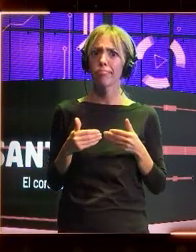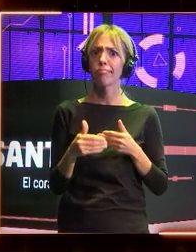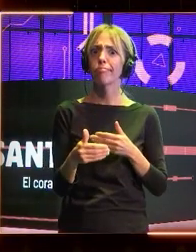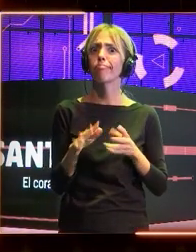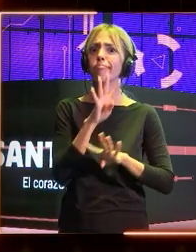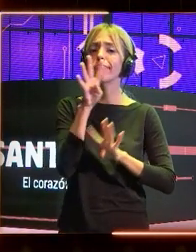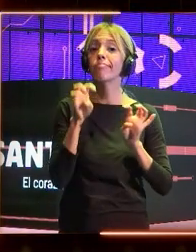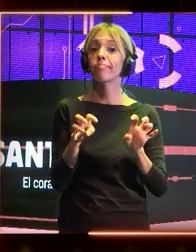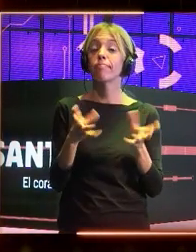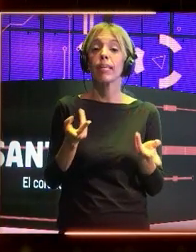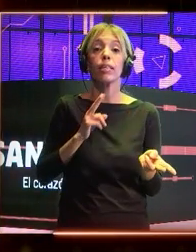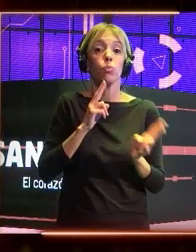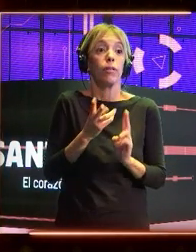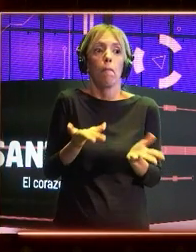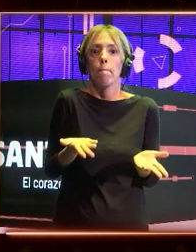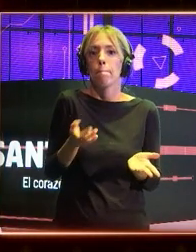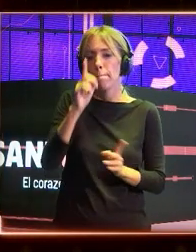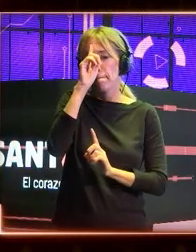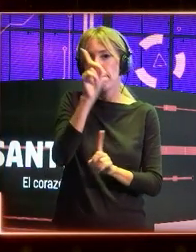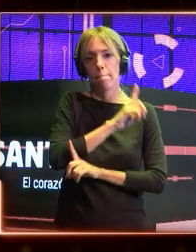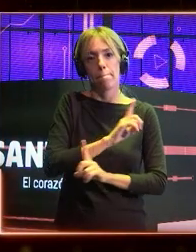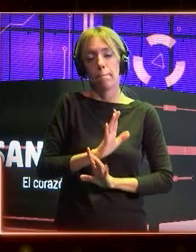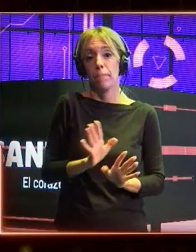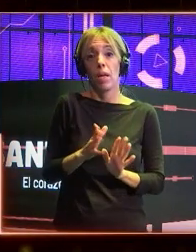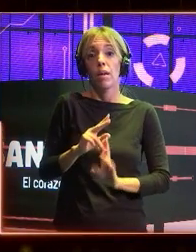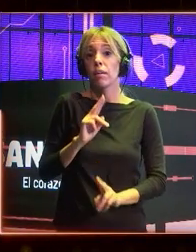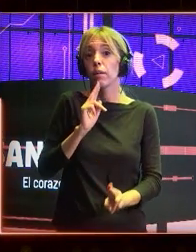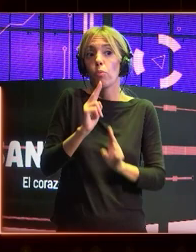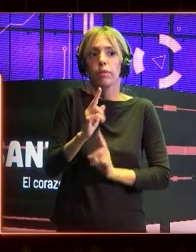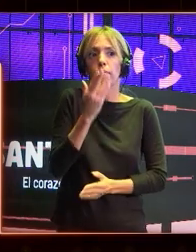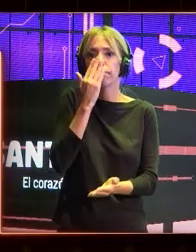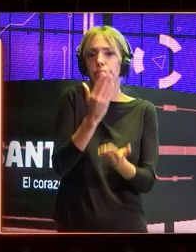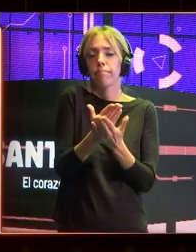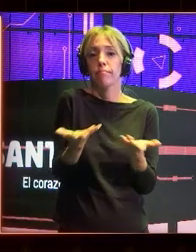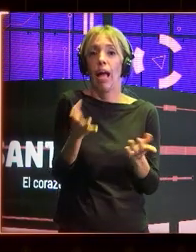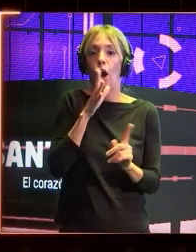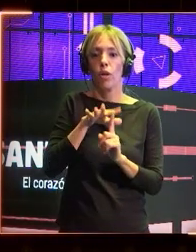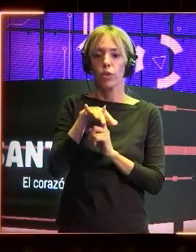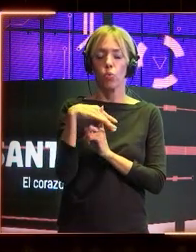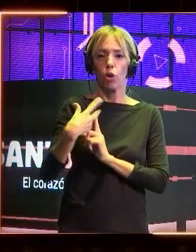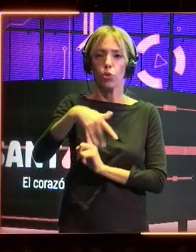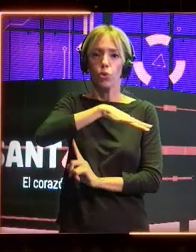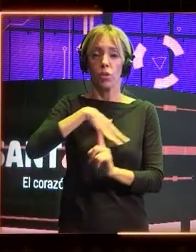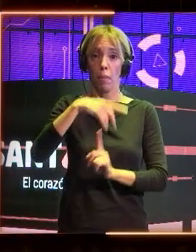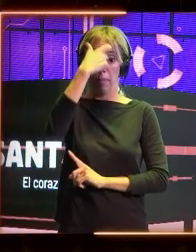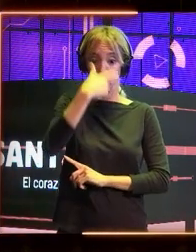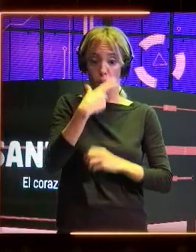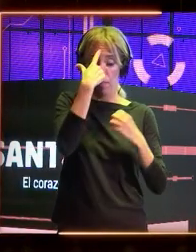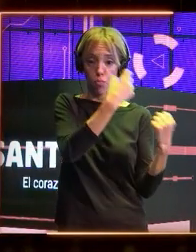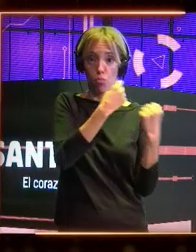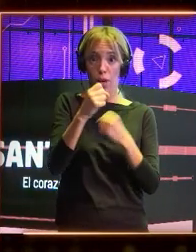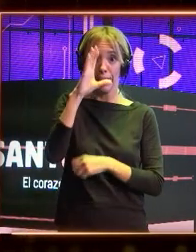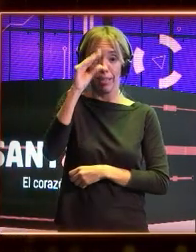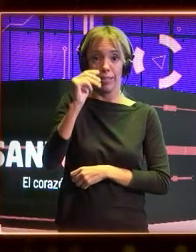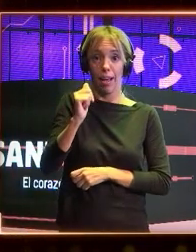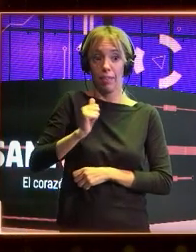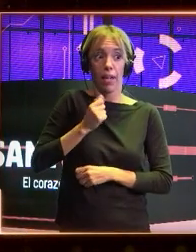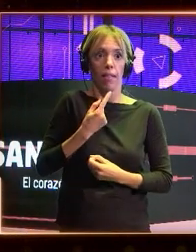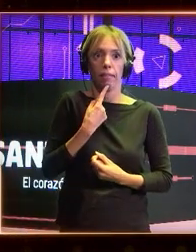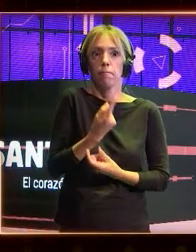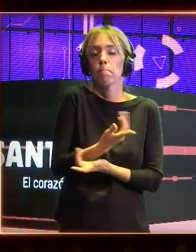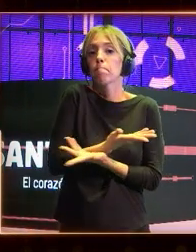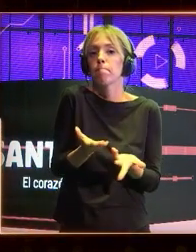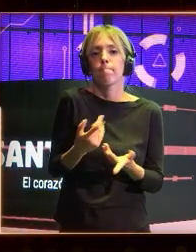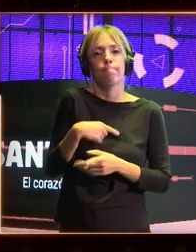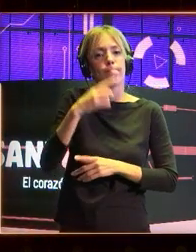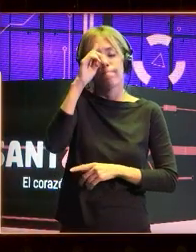respuesta es que no lo sabemos vale Esa es la respuesta más honesta que en un escenario alguien que es experto en Inteligencia artificial os puede dar no lo